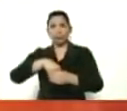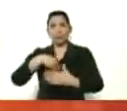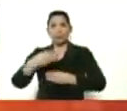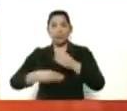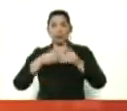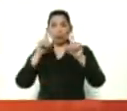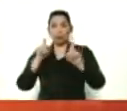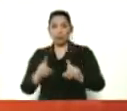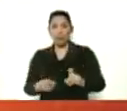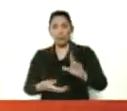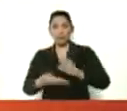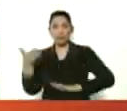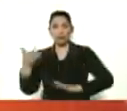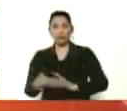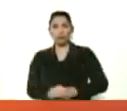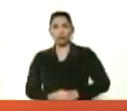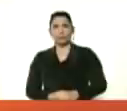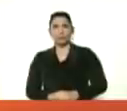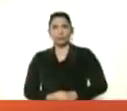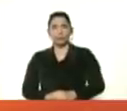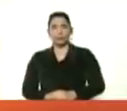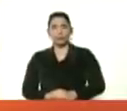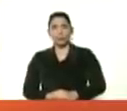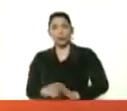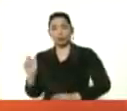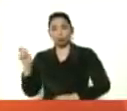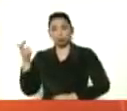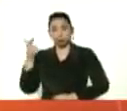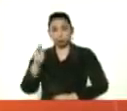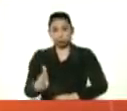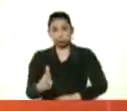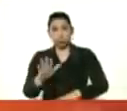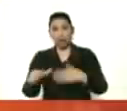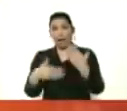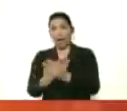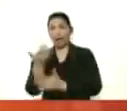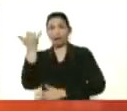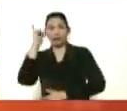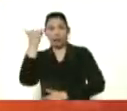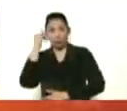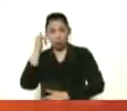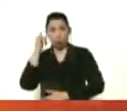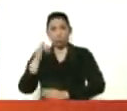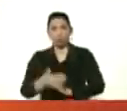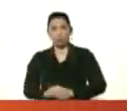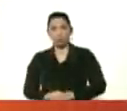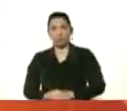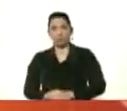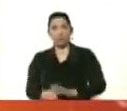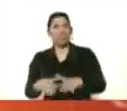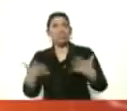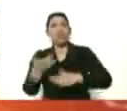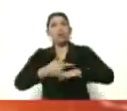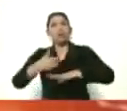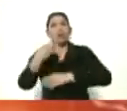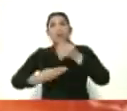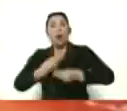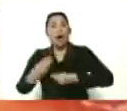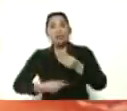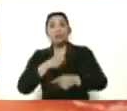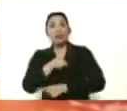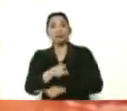salir. Se le llevó en autobús hasta Yaracuy. Se le llevó... ¿Qué gobierno hace eso?